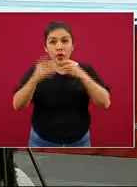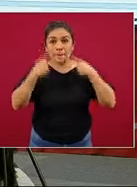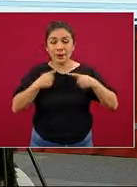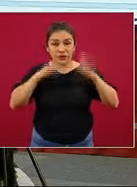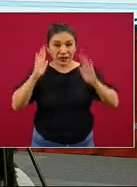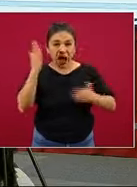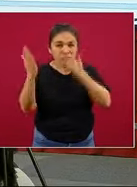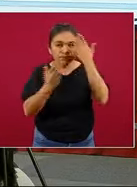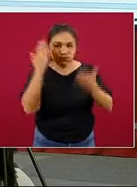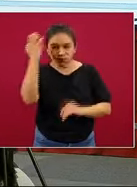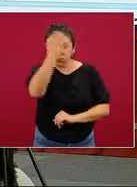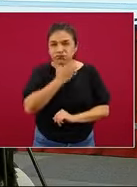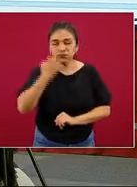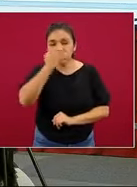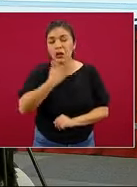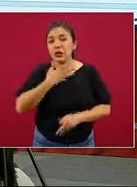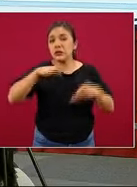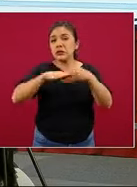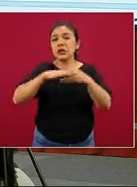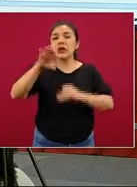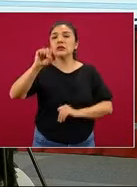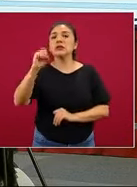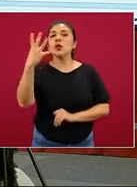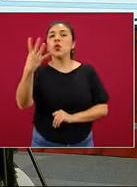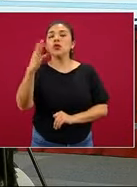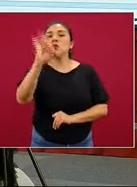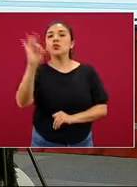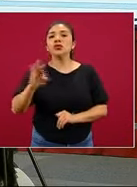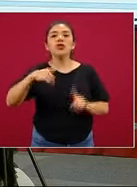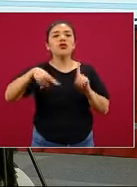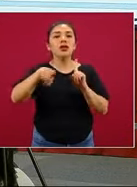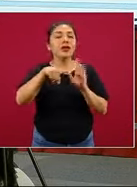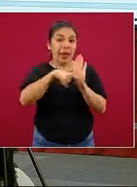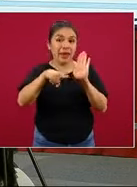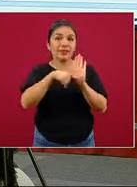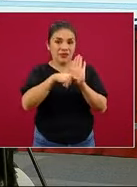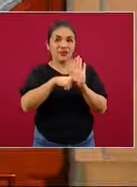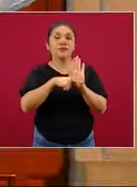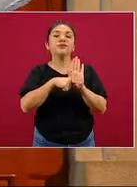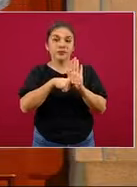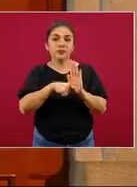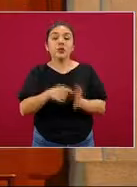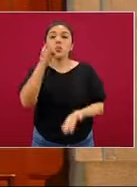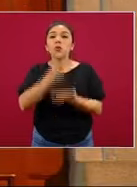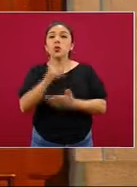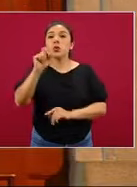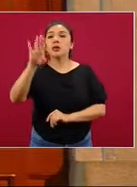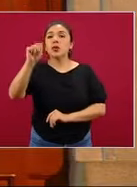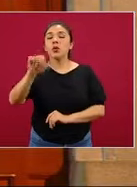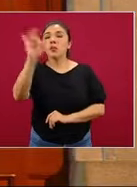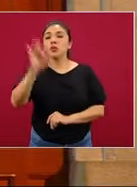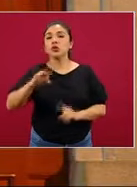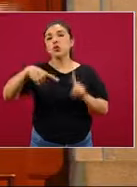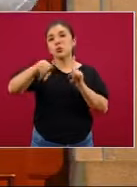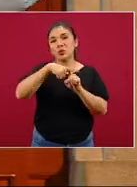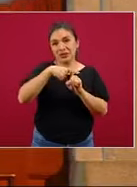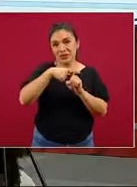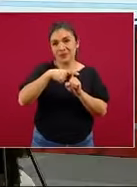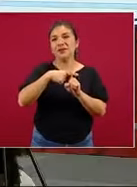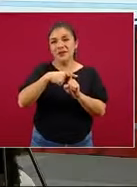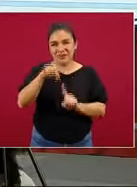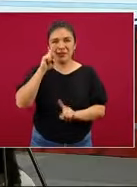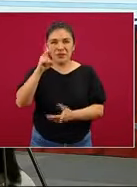tenemos prácticamente el 64% de negativas y tan solo el 29% de positivas.